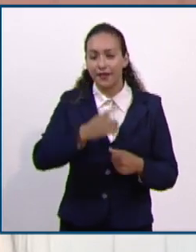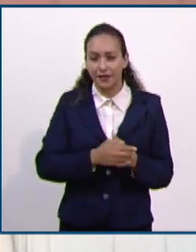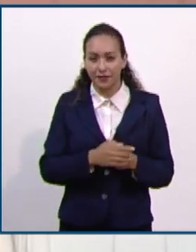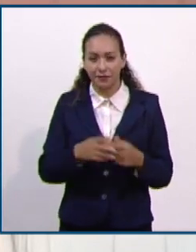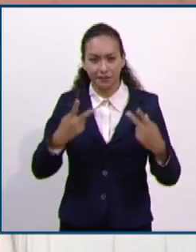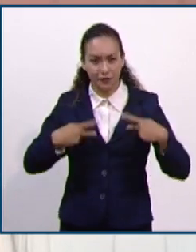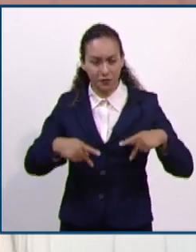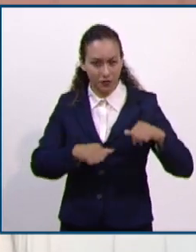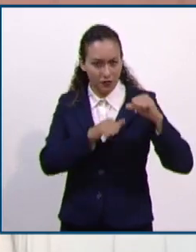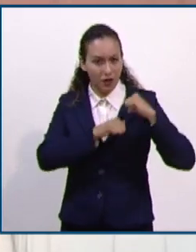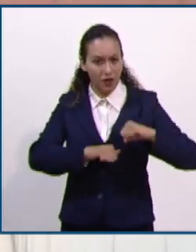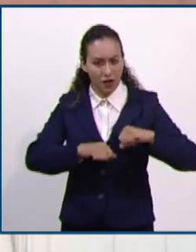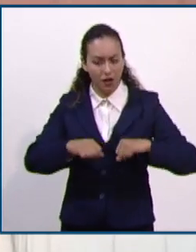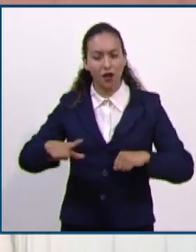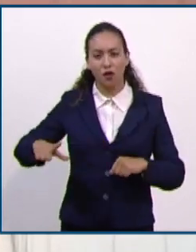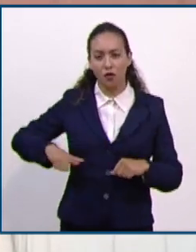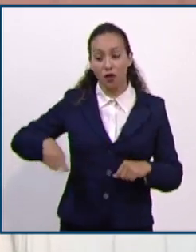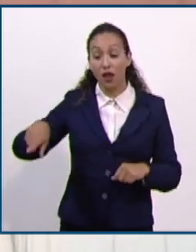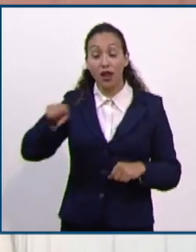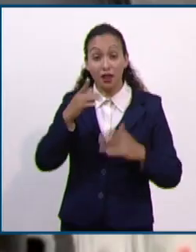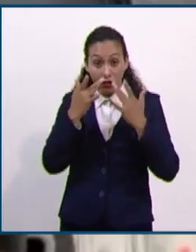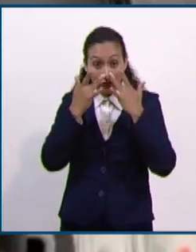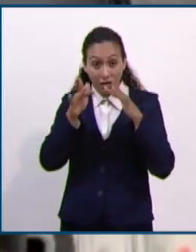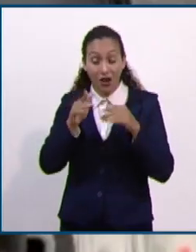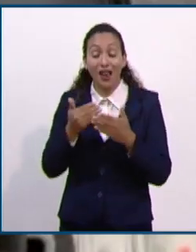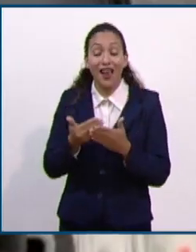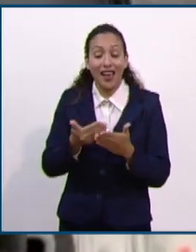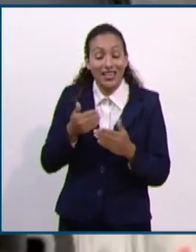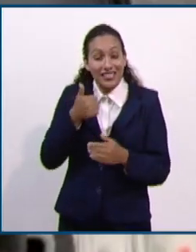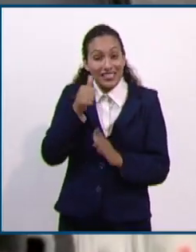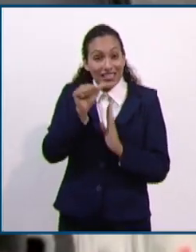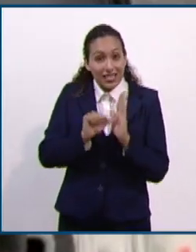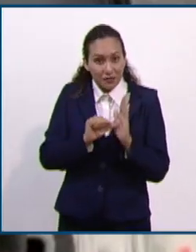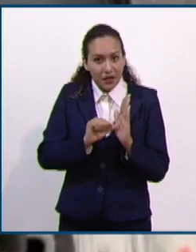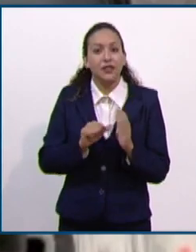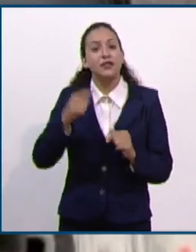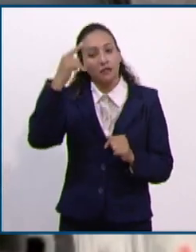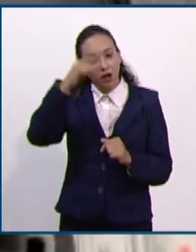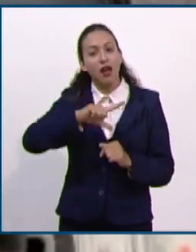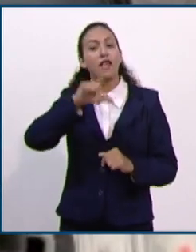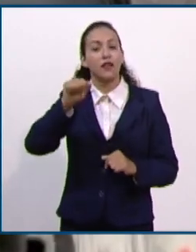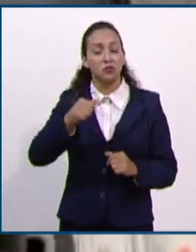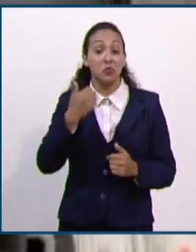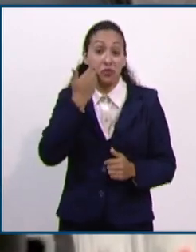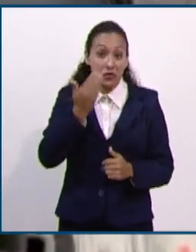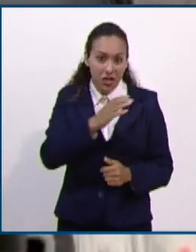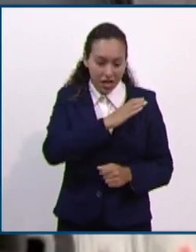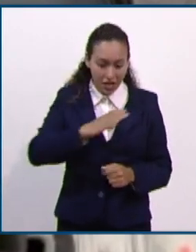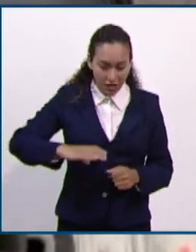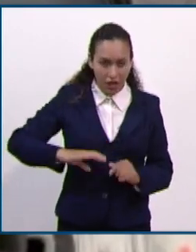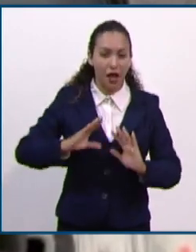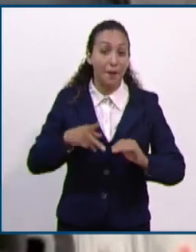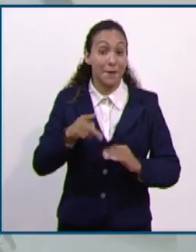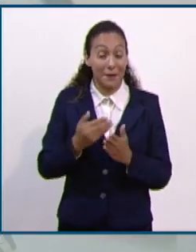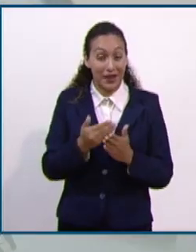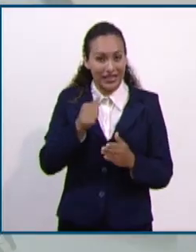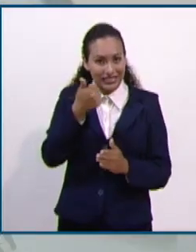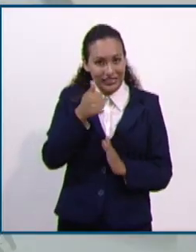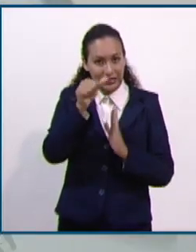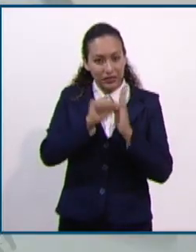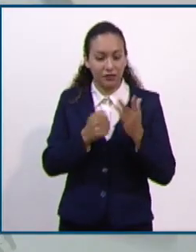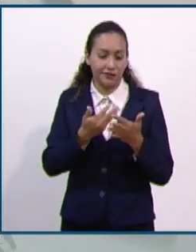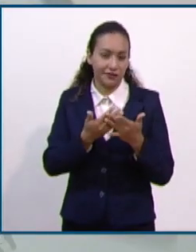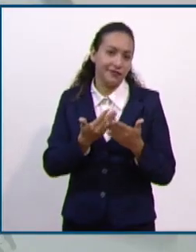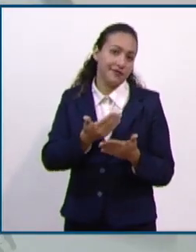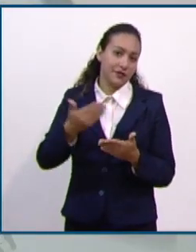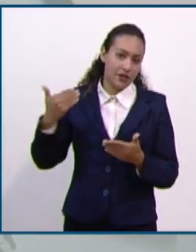funcionarios públicos deben renunciar a su cargo 6 meses antes de la elección para postularse a una nueva candidatura, a menos que